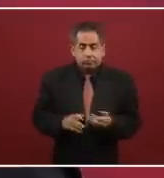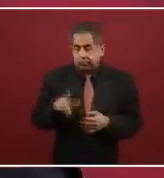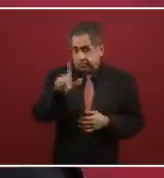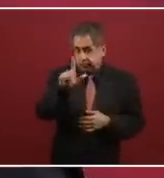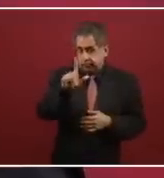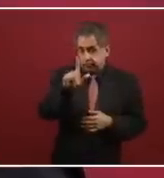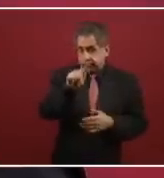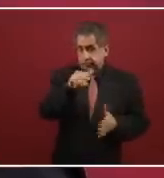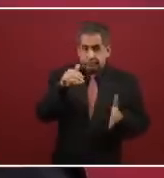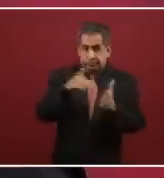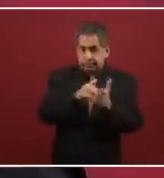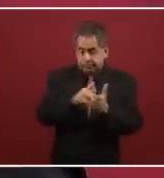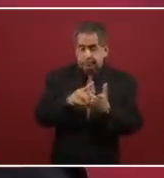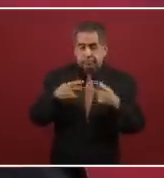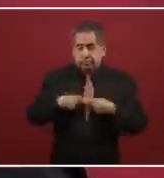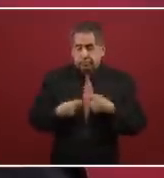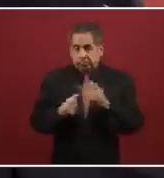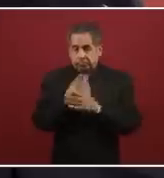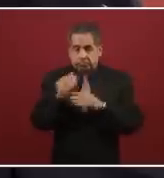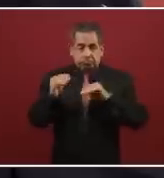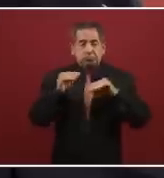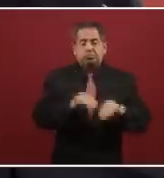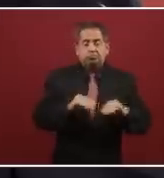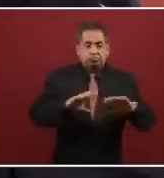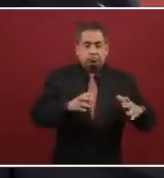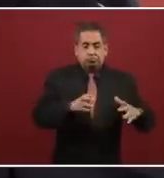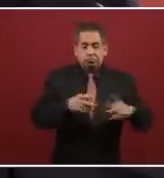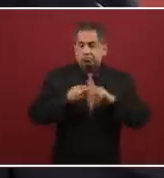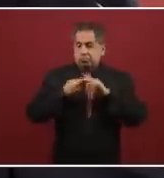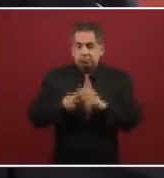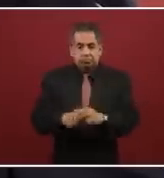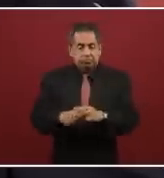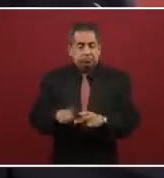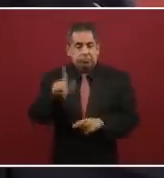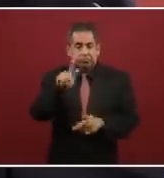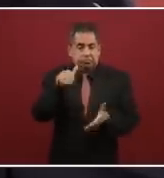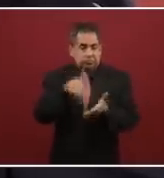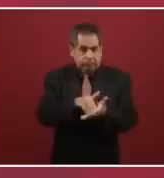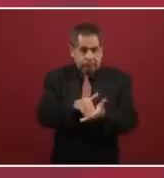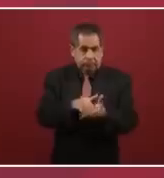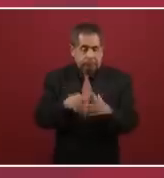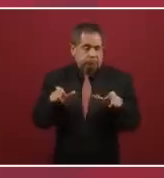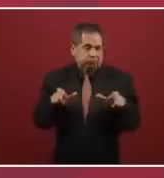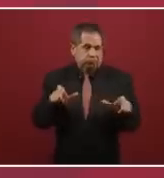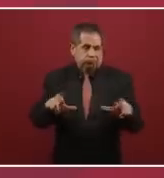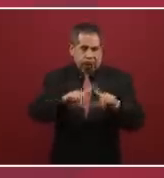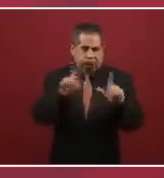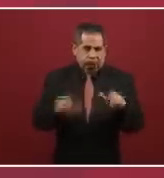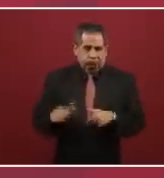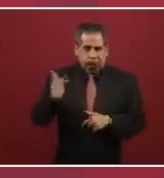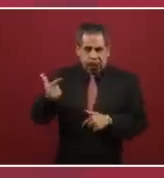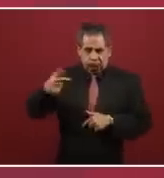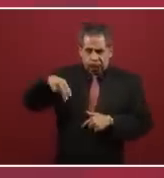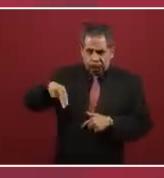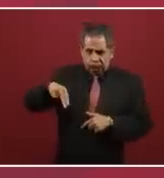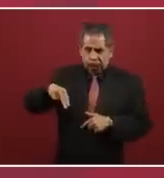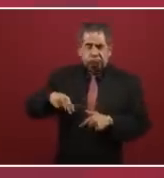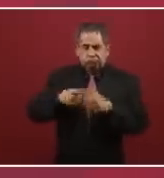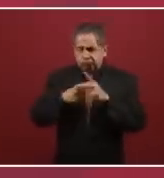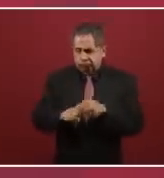70,000 elementos. Con esos vamos a iniciar la Guardia Nacional.